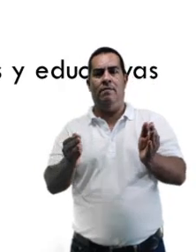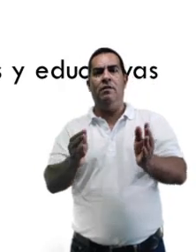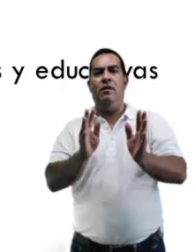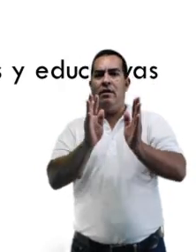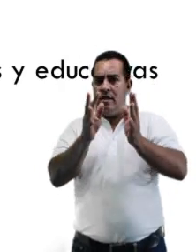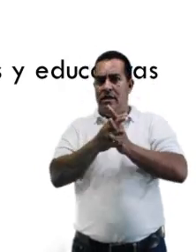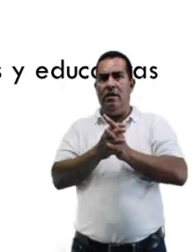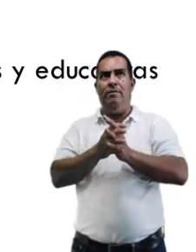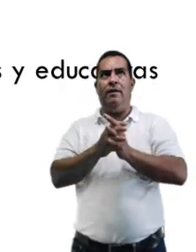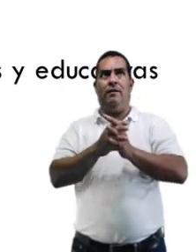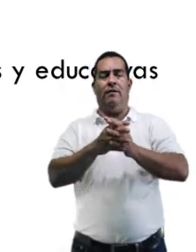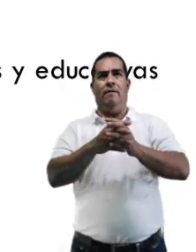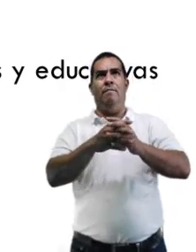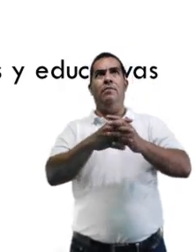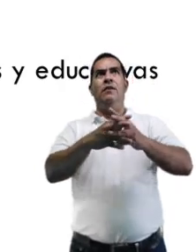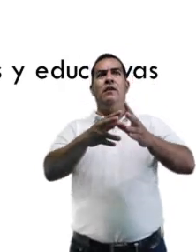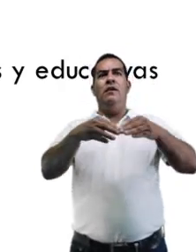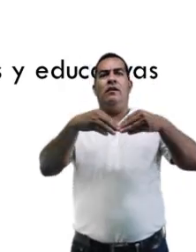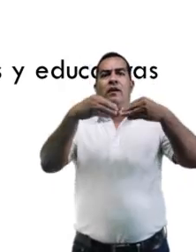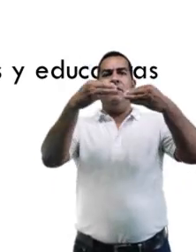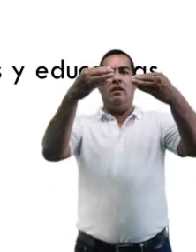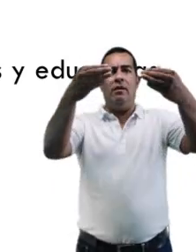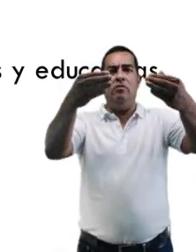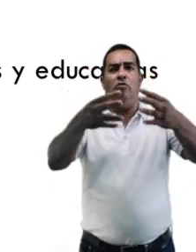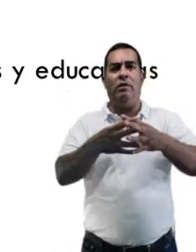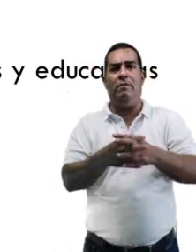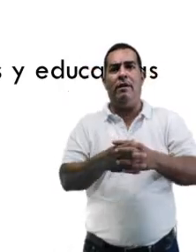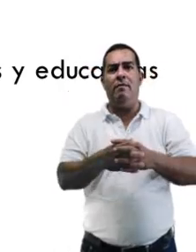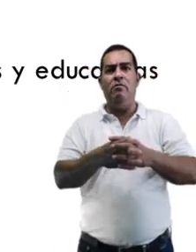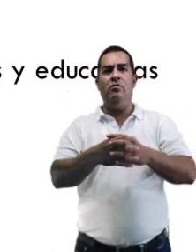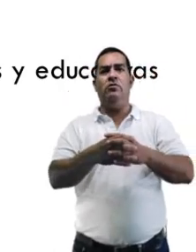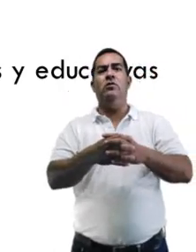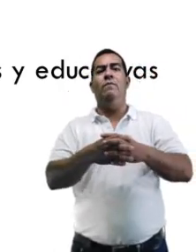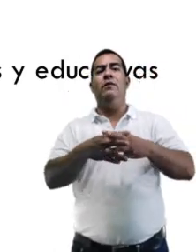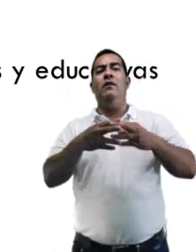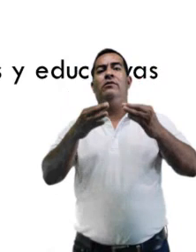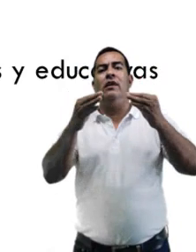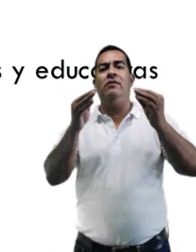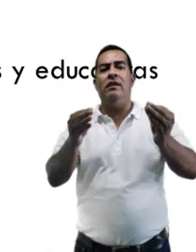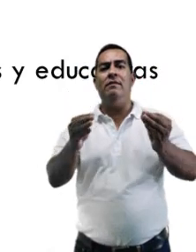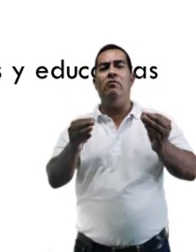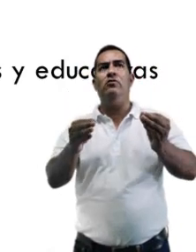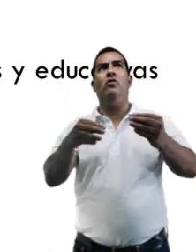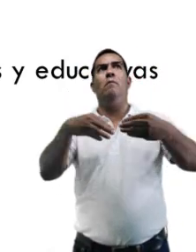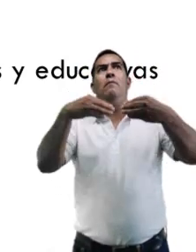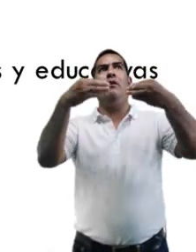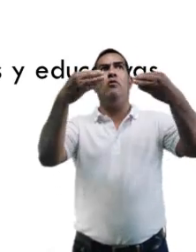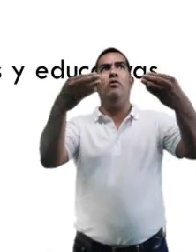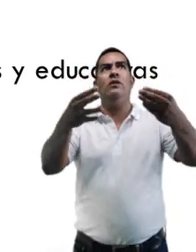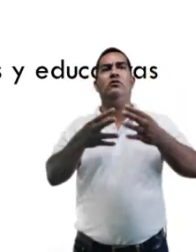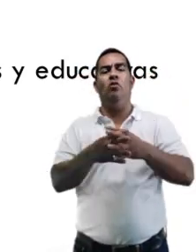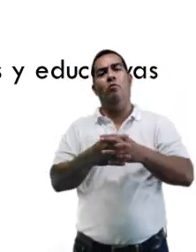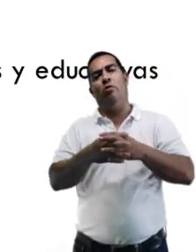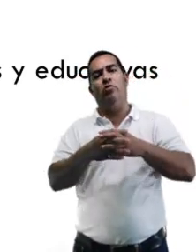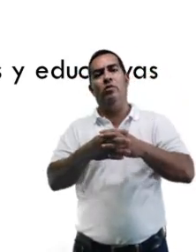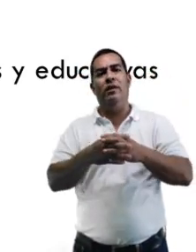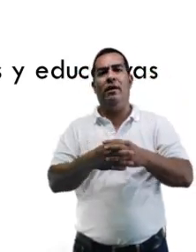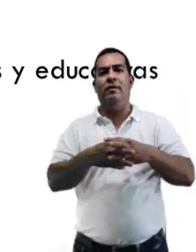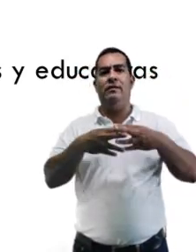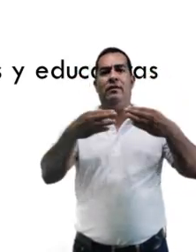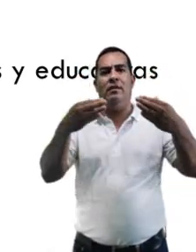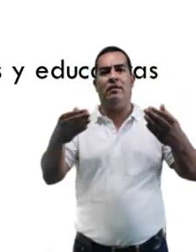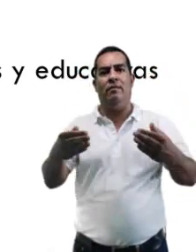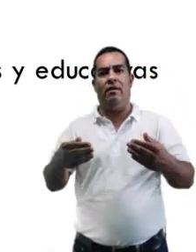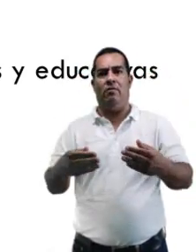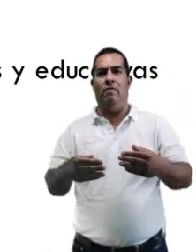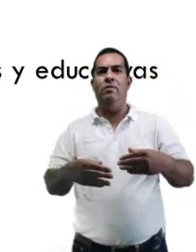unidas. ¿Qué significa? Que entre más nos preparamos, tendremos mejores